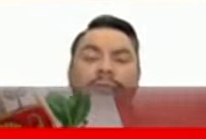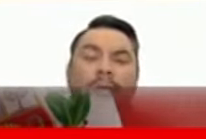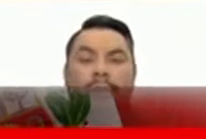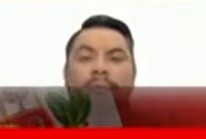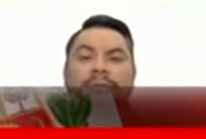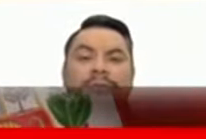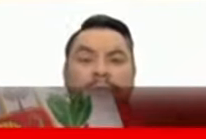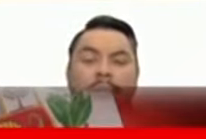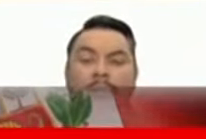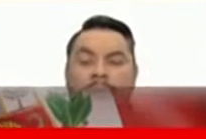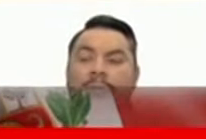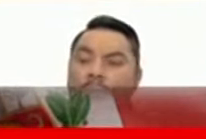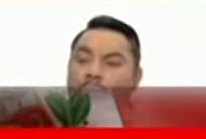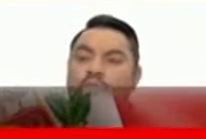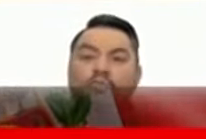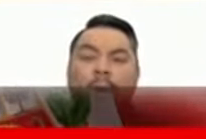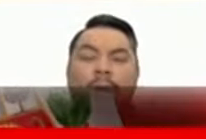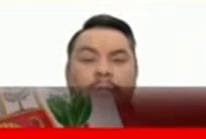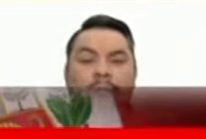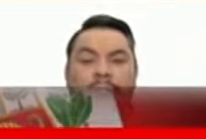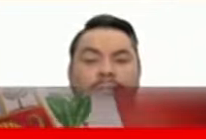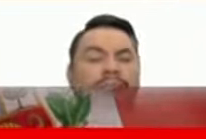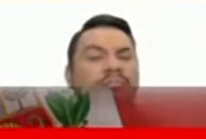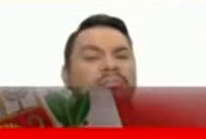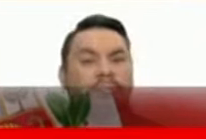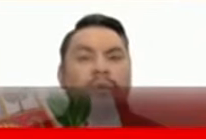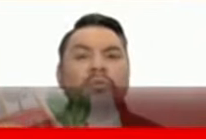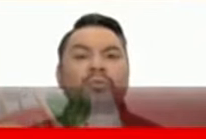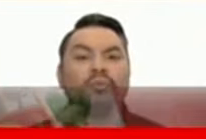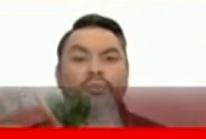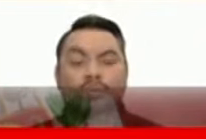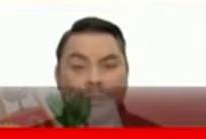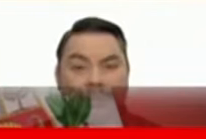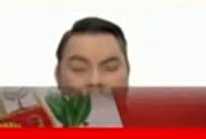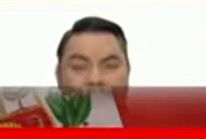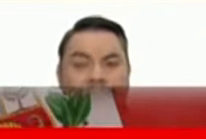193-2024-PCM, que nombra al ministro de Estado en el Despacho de Cultura.